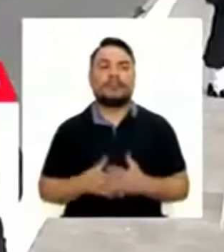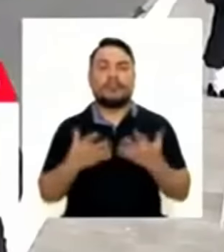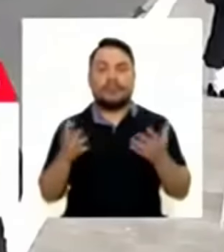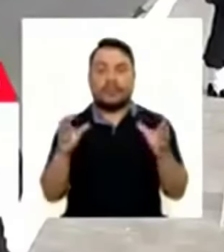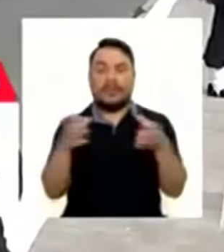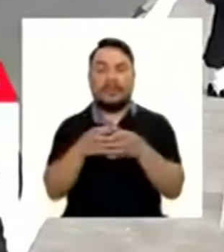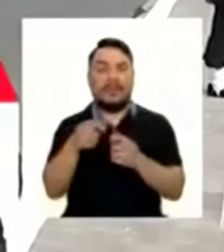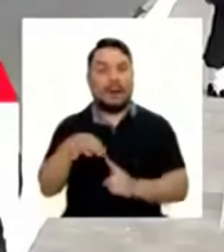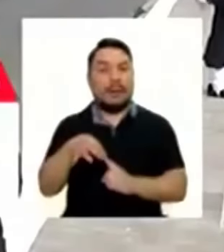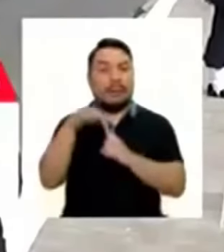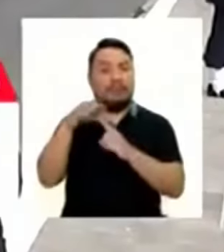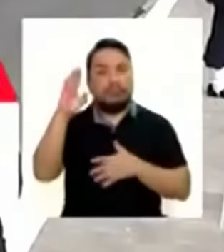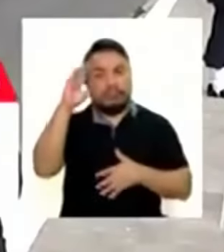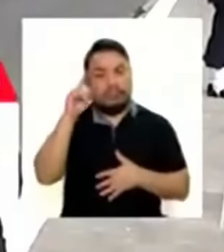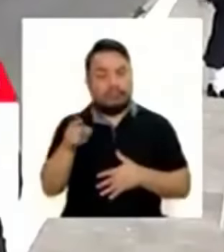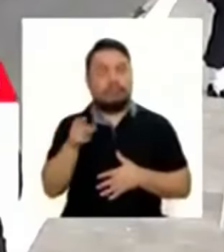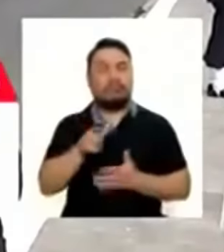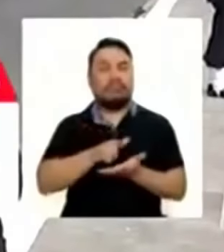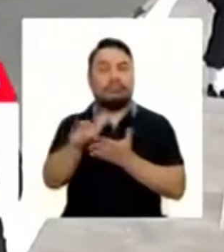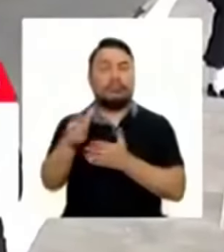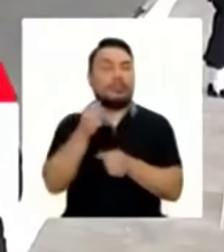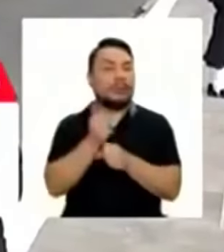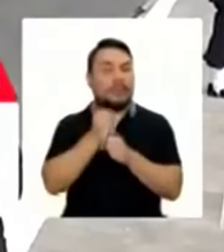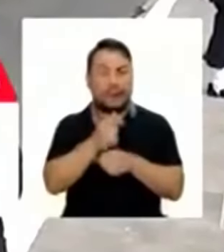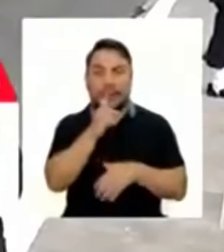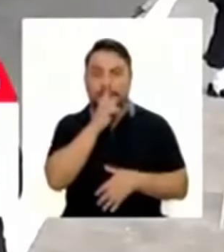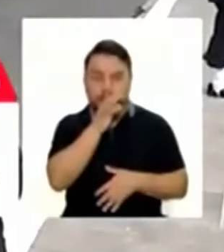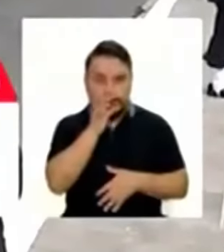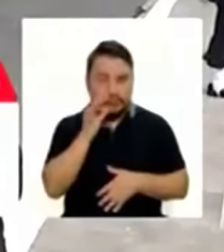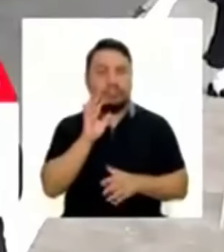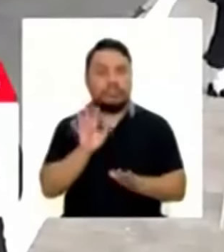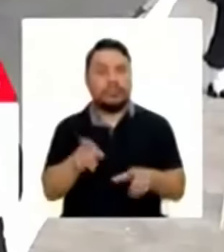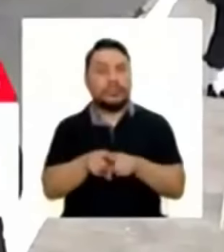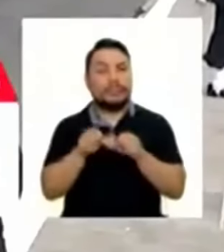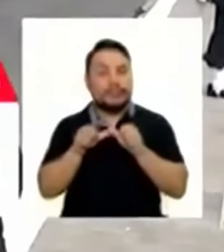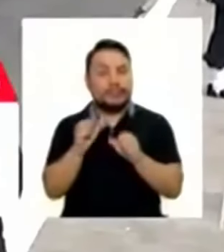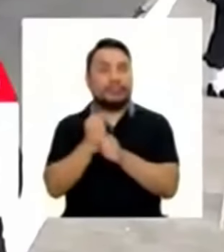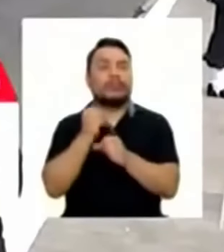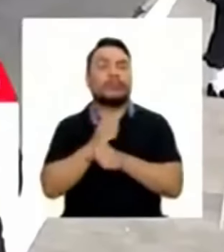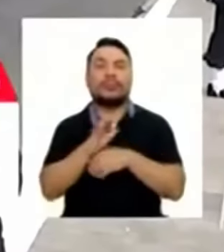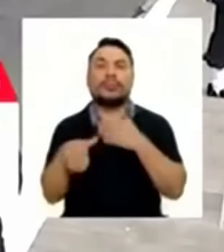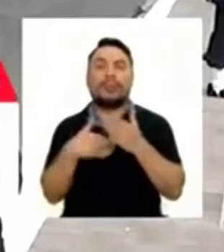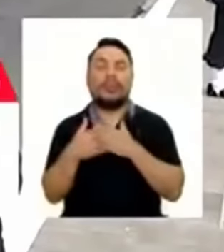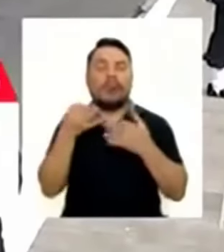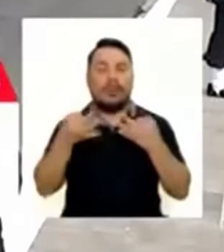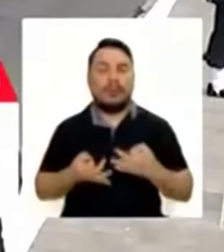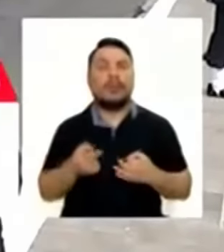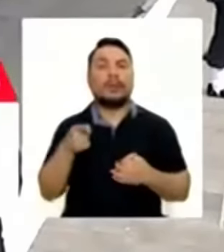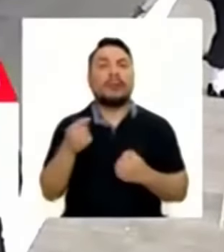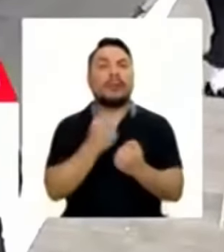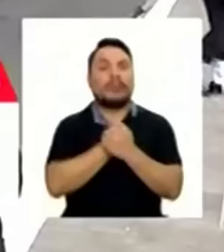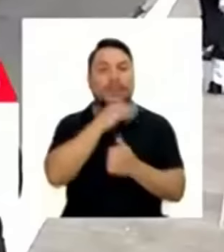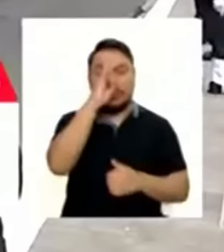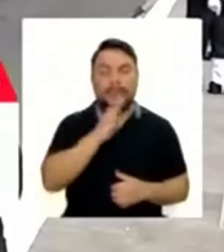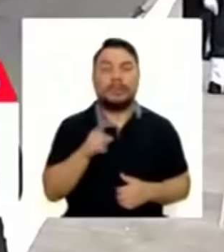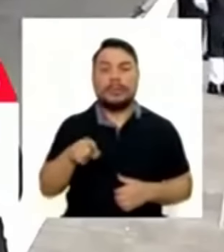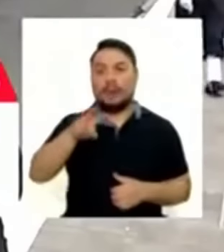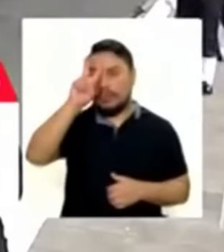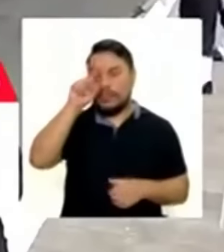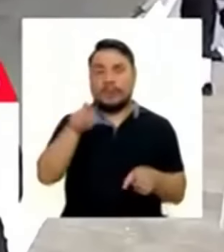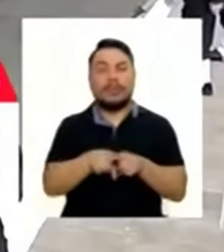Especiales trabajan en silencio, pero seguras de alcanzar los objetivos obtenidos por su calidad combativa y su amor a Dios, a la patria y